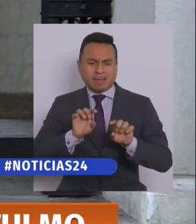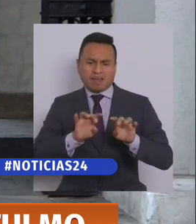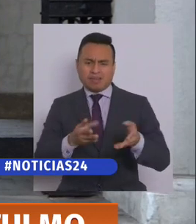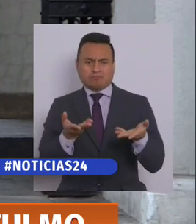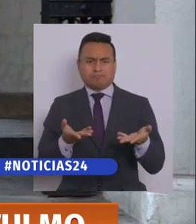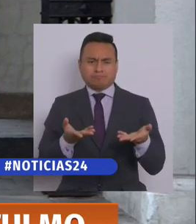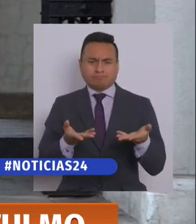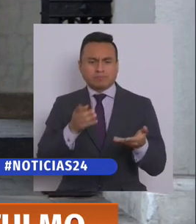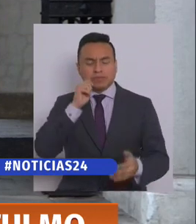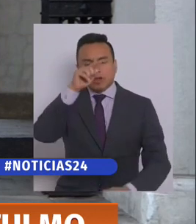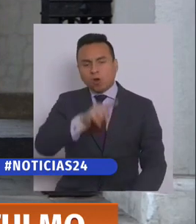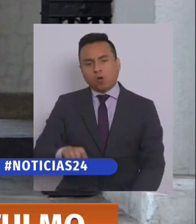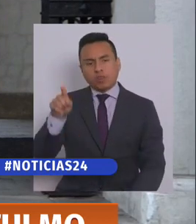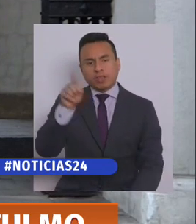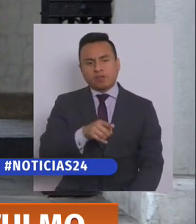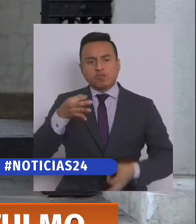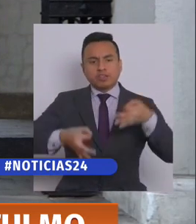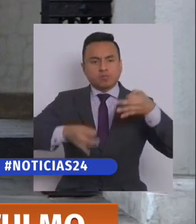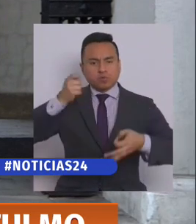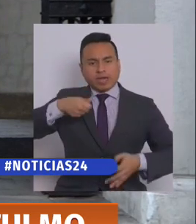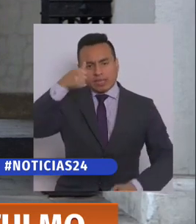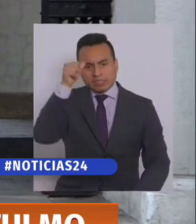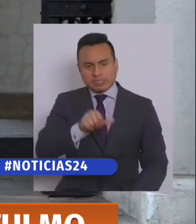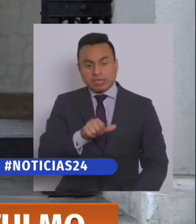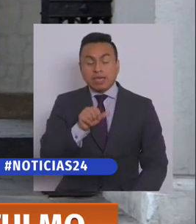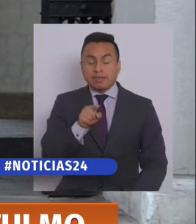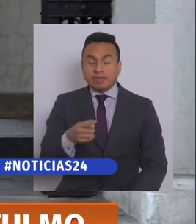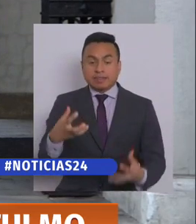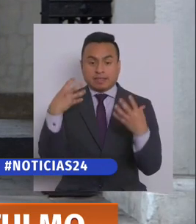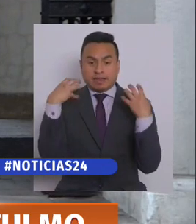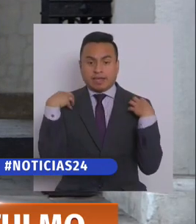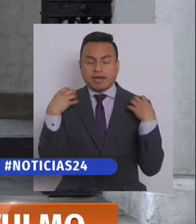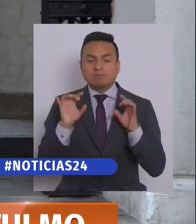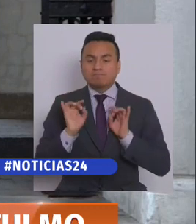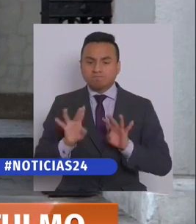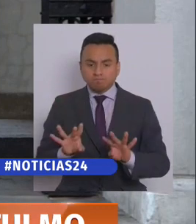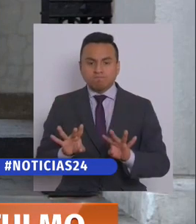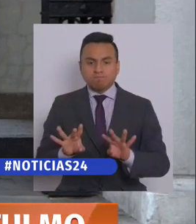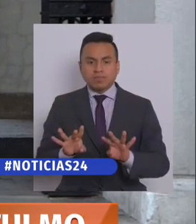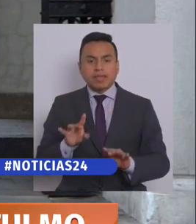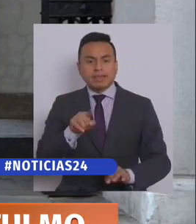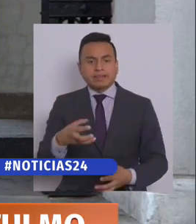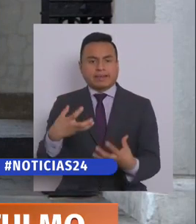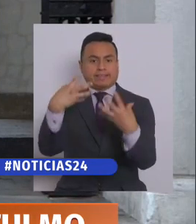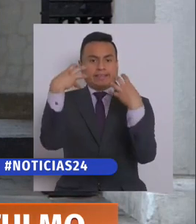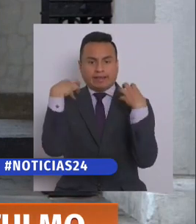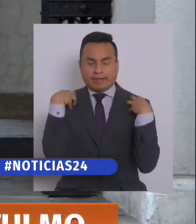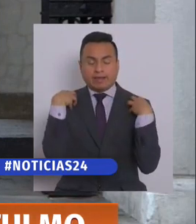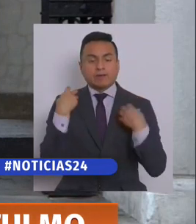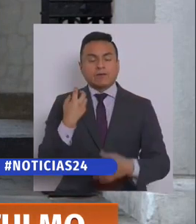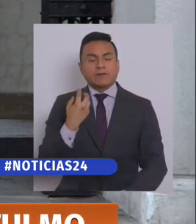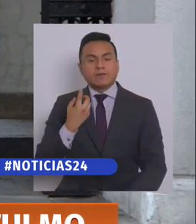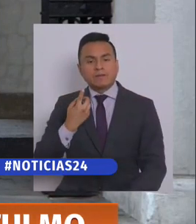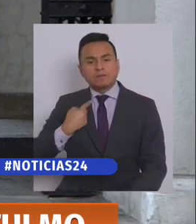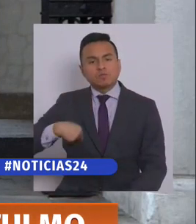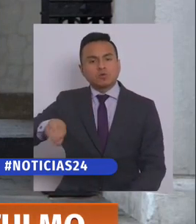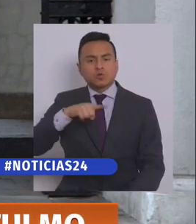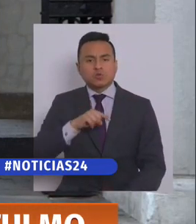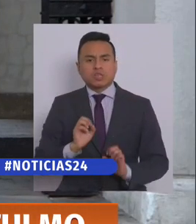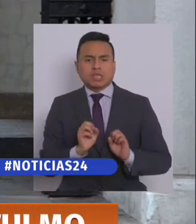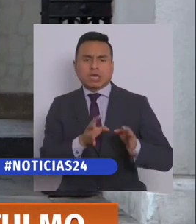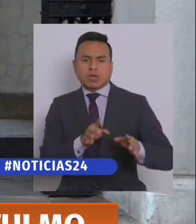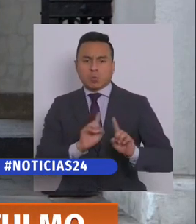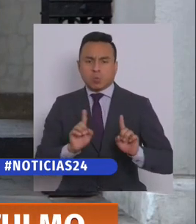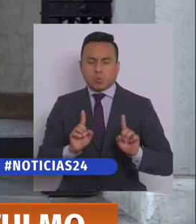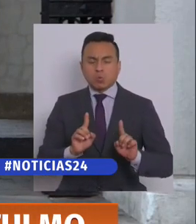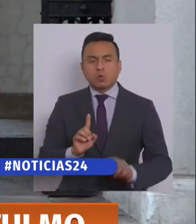sean condenados por los tribunales. Esa tarea es irrenunciable y esa tarea no la vamos a dejar de